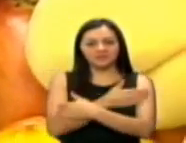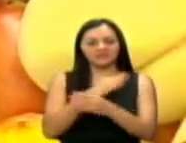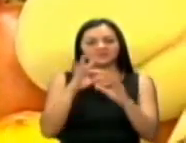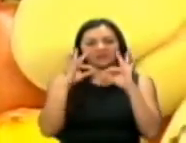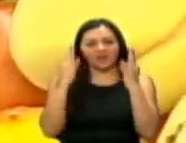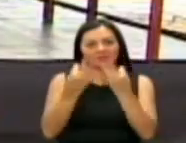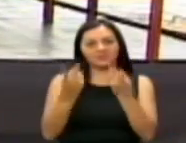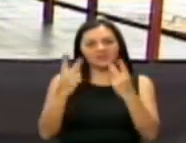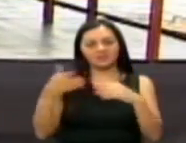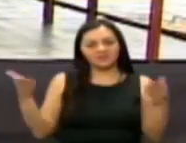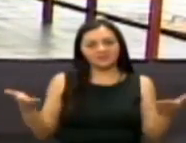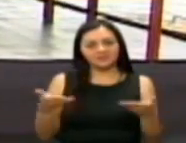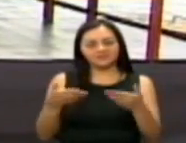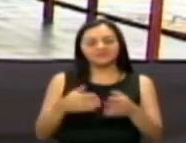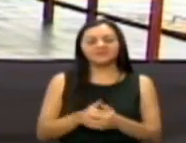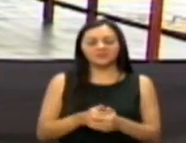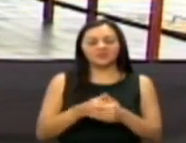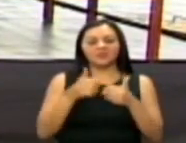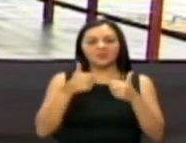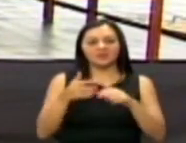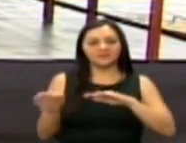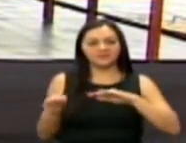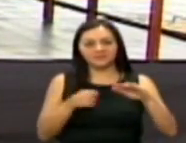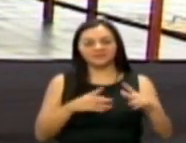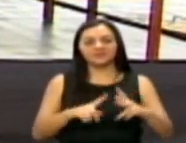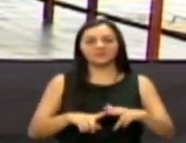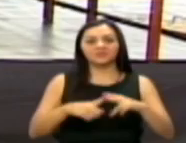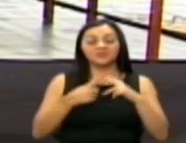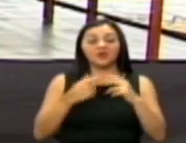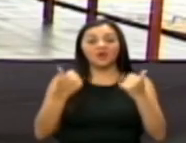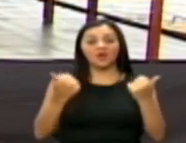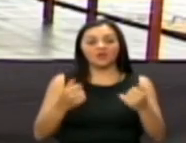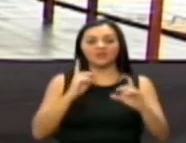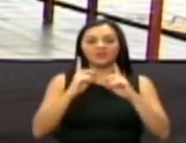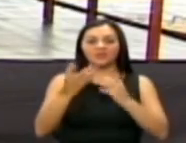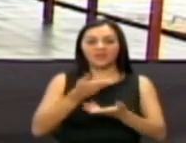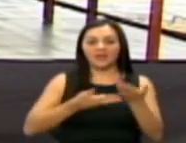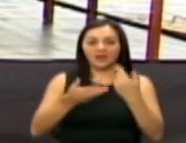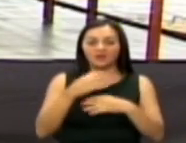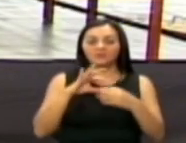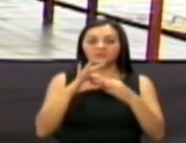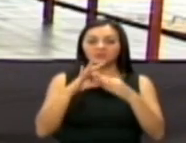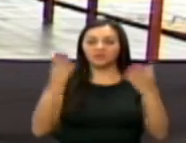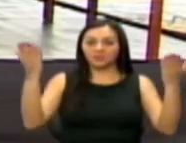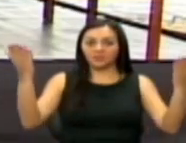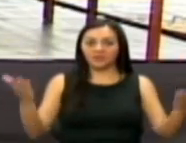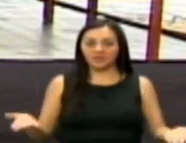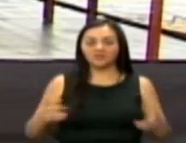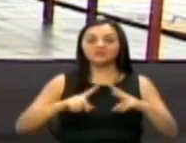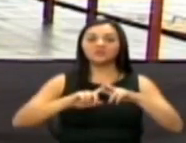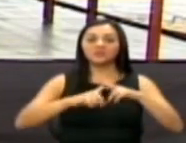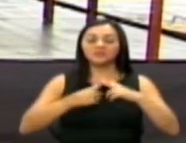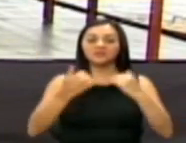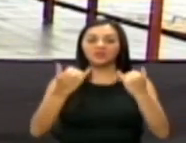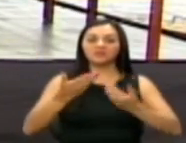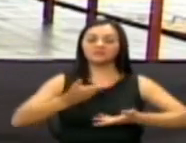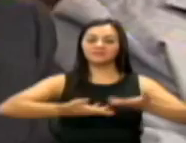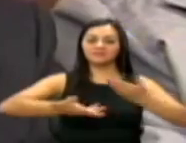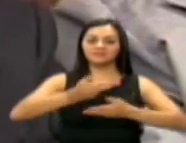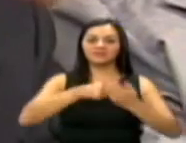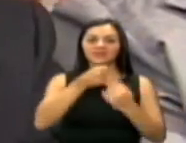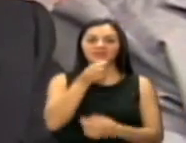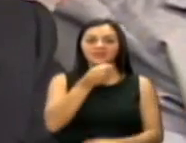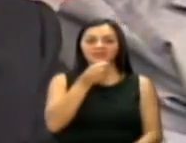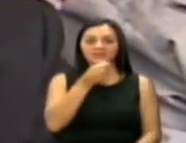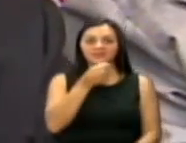Muy bien, señor presidente. Iniciemos entonces este diálogo con la quiesencia de mis compañeros. Iniciamos precisamente este conversatorio, señor